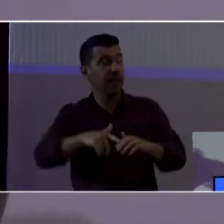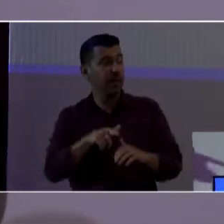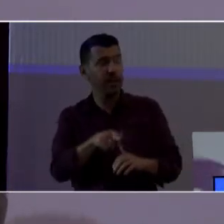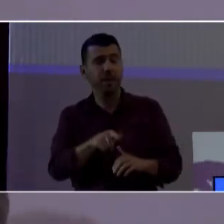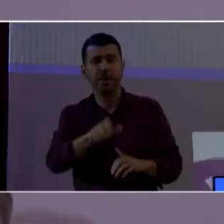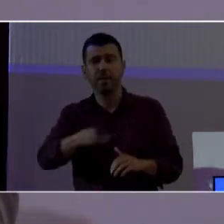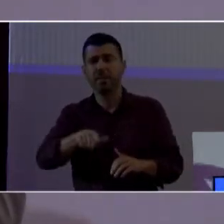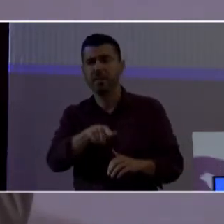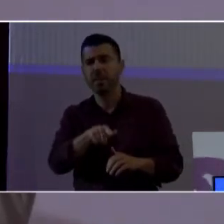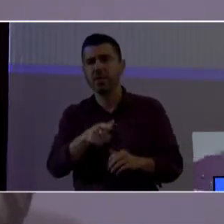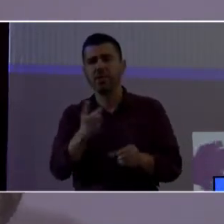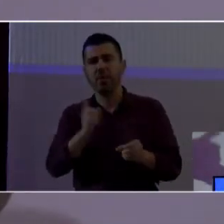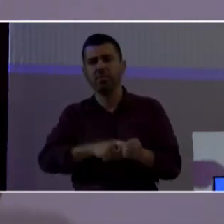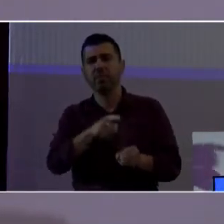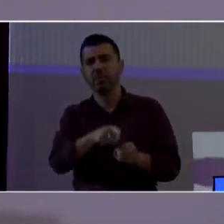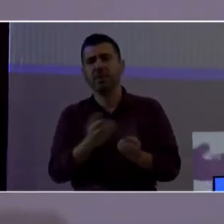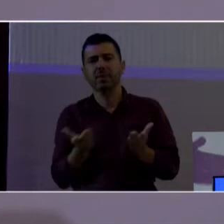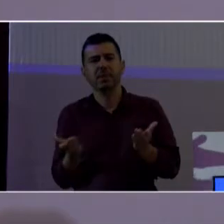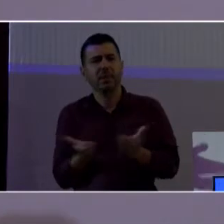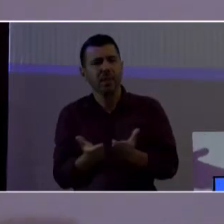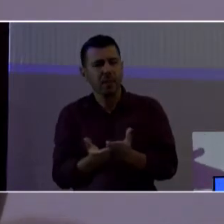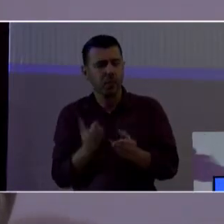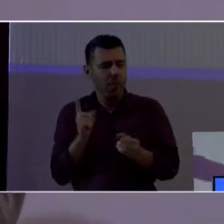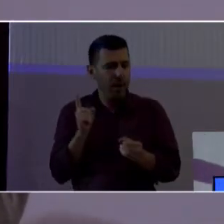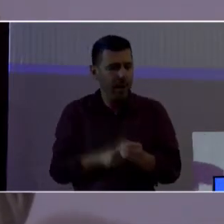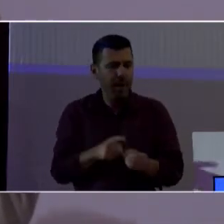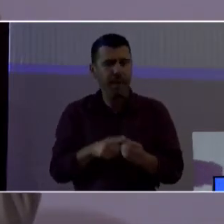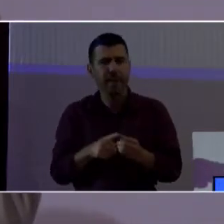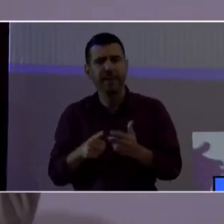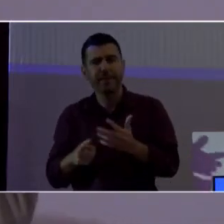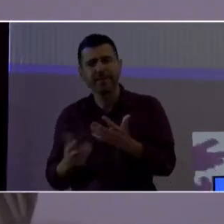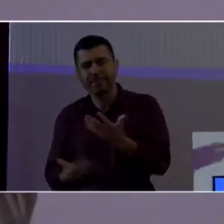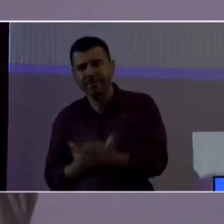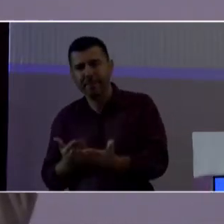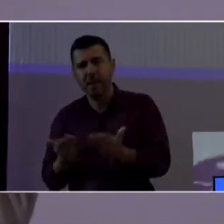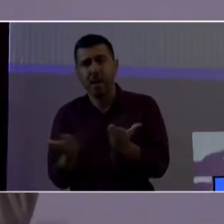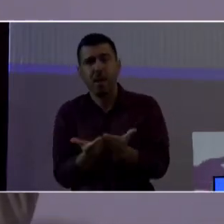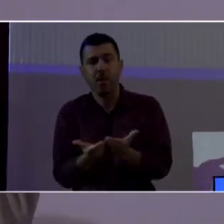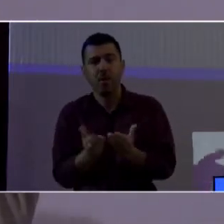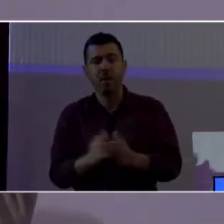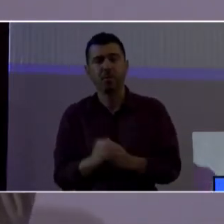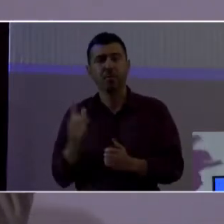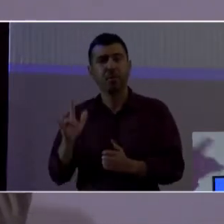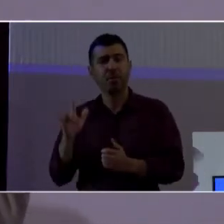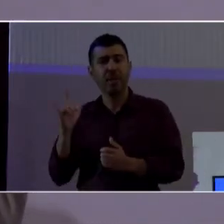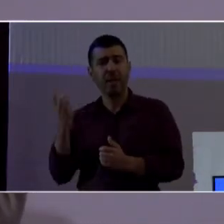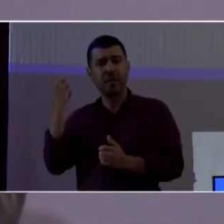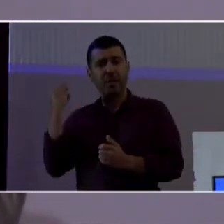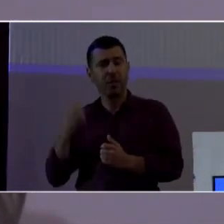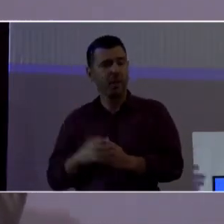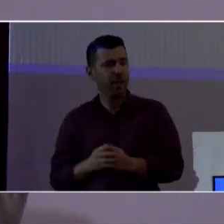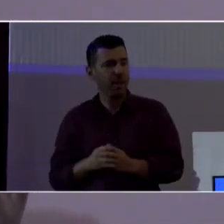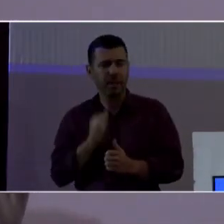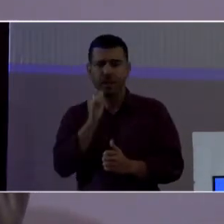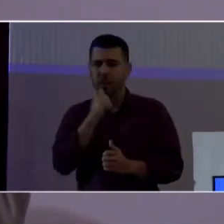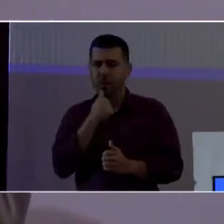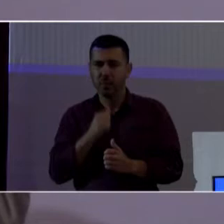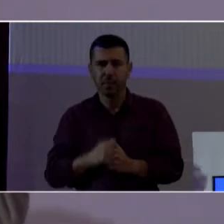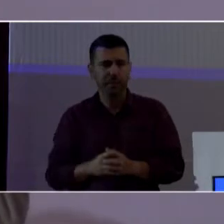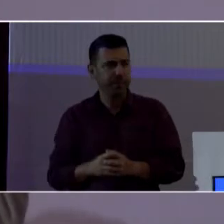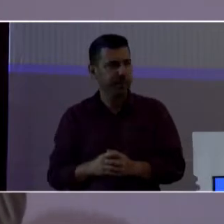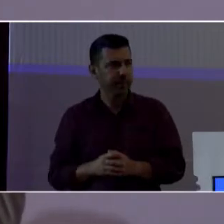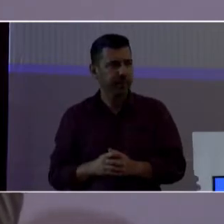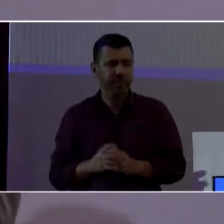hacerse en bachilleres, para buscar una educación tradicional, era muy tortuoso.